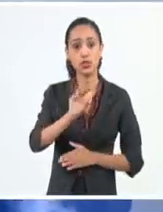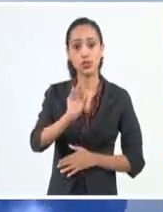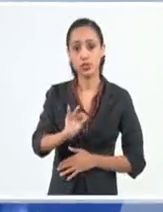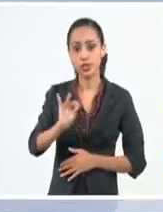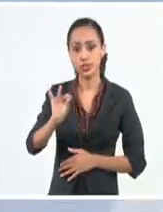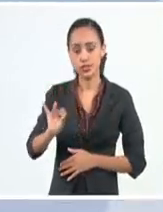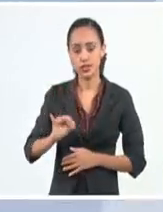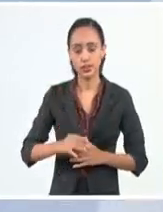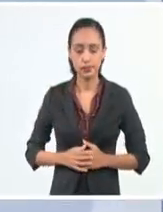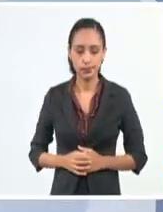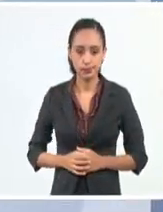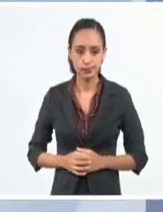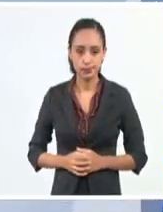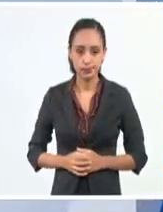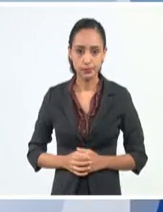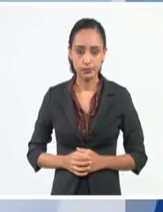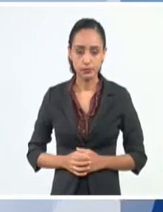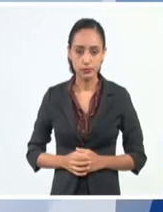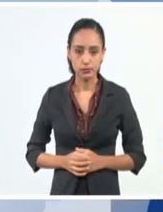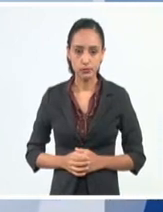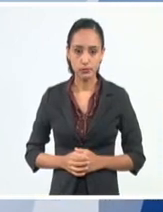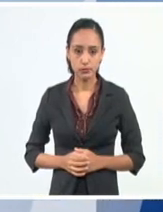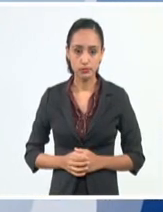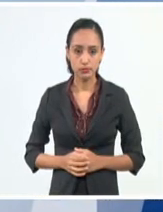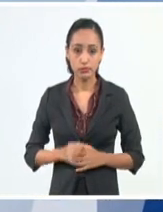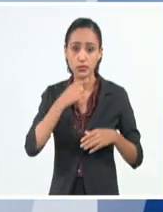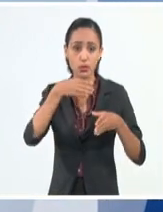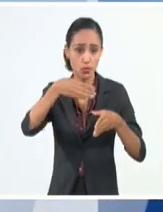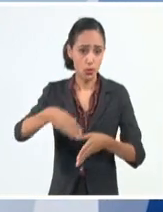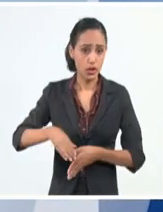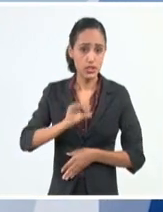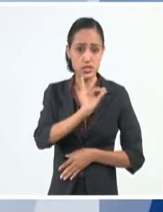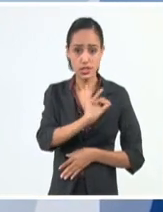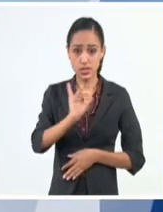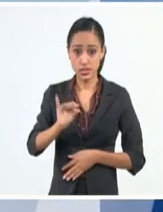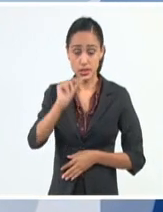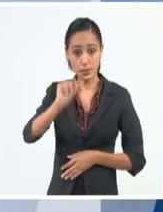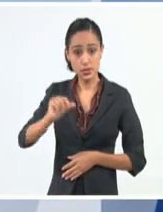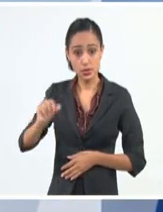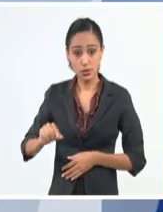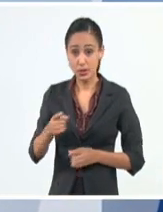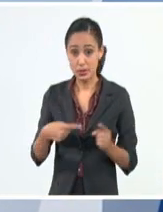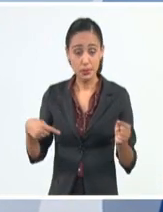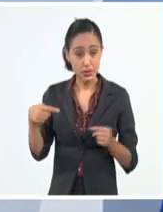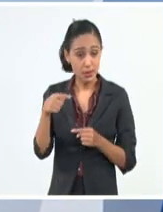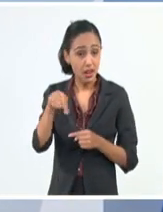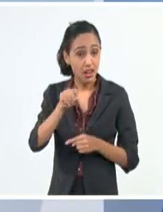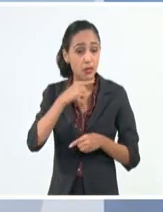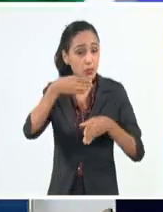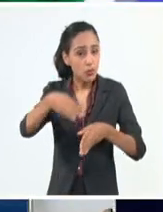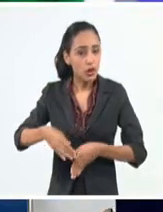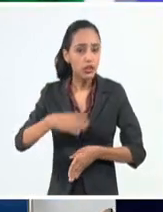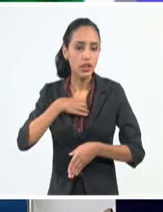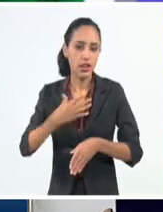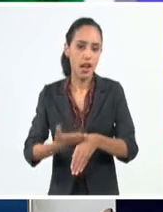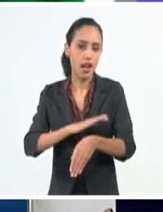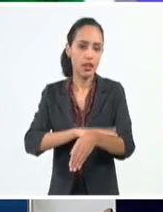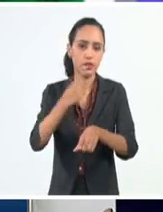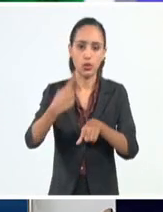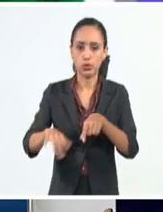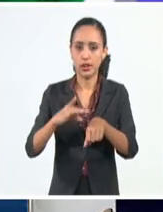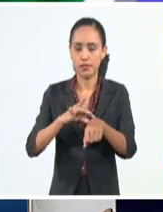6.277. Lamentablemente, 77 personas fallecieron, la mayoría con comorbilidades asociadas.